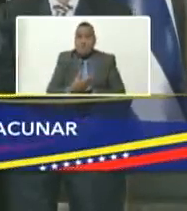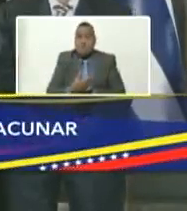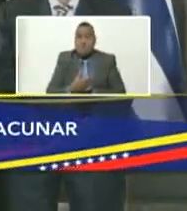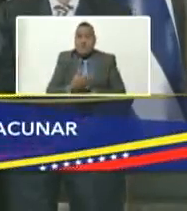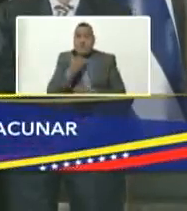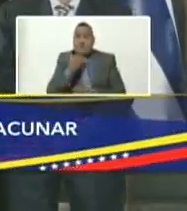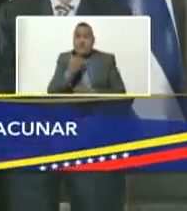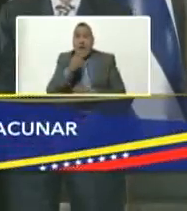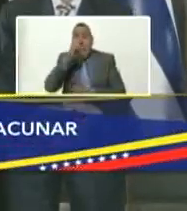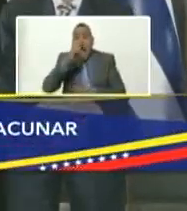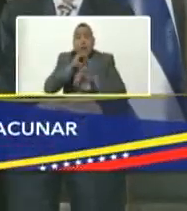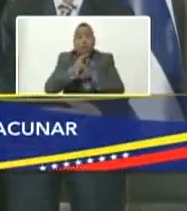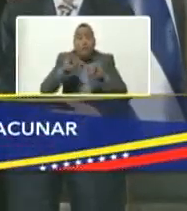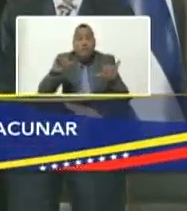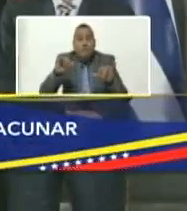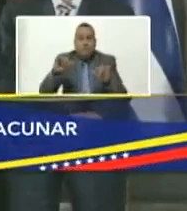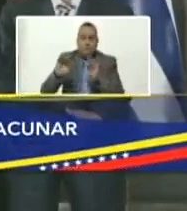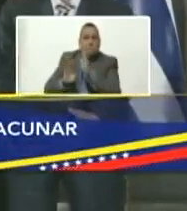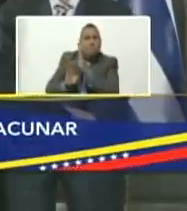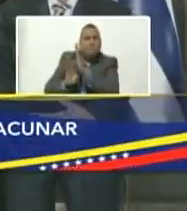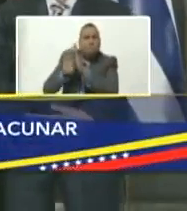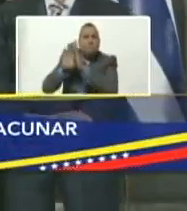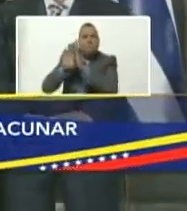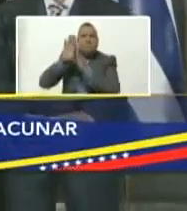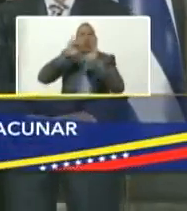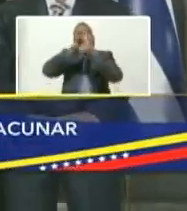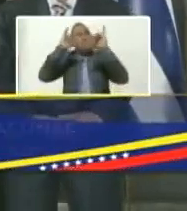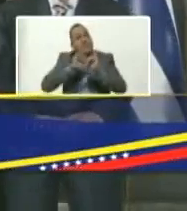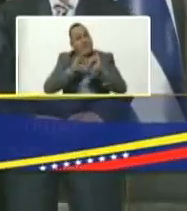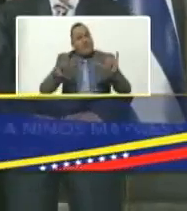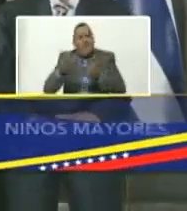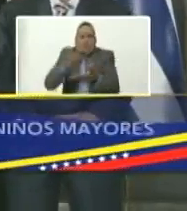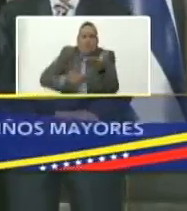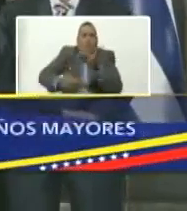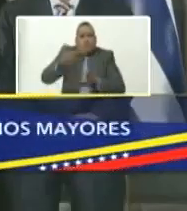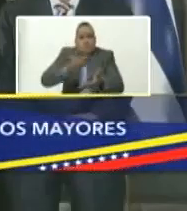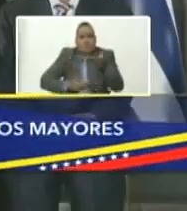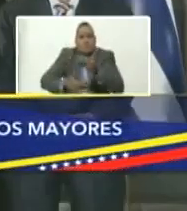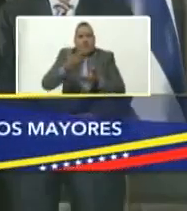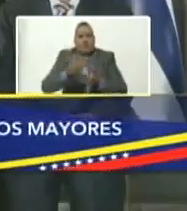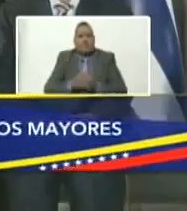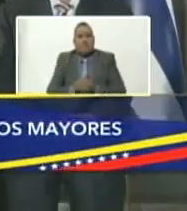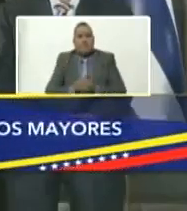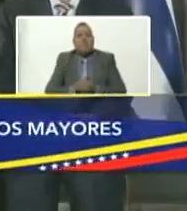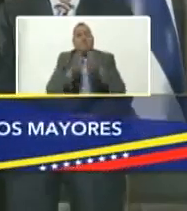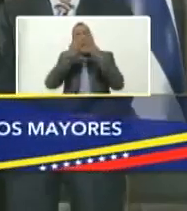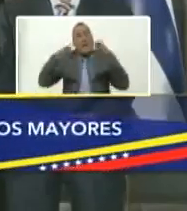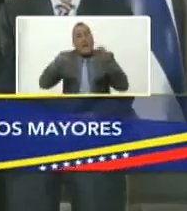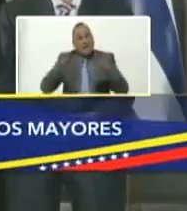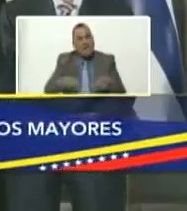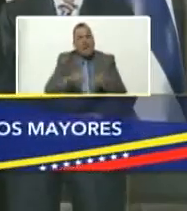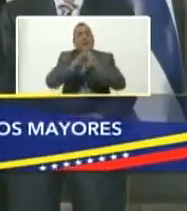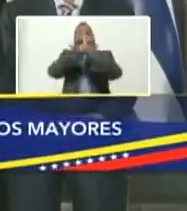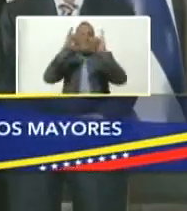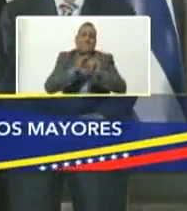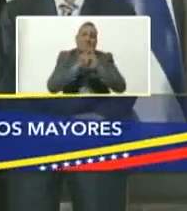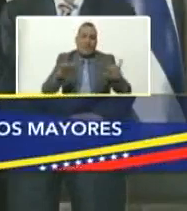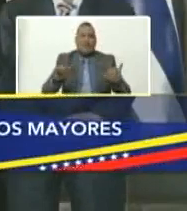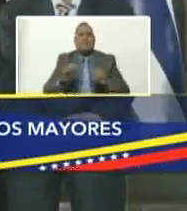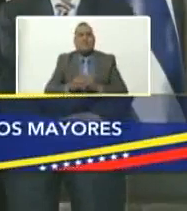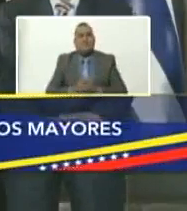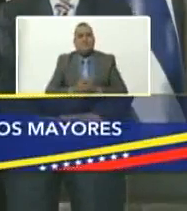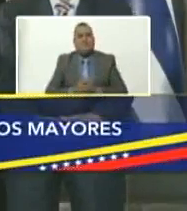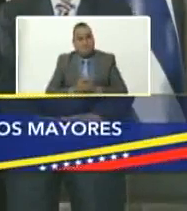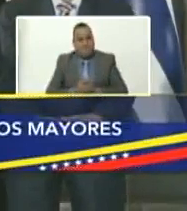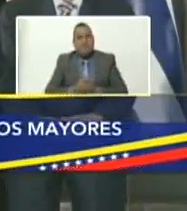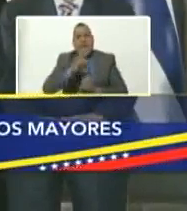año, de crecimiento, de felicidad, de compartir, navidades felices, pues. Fin de año